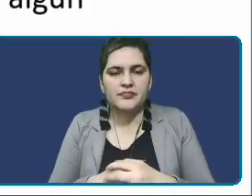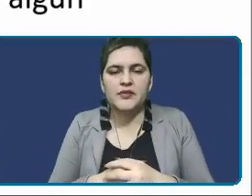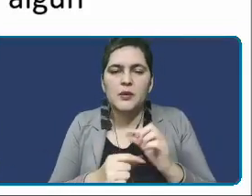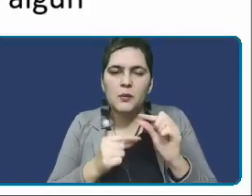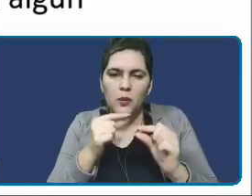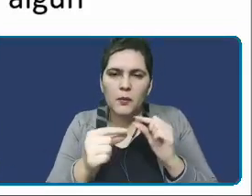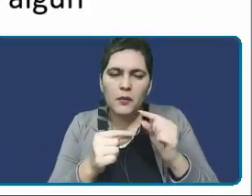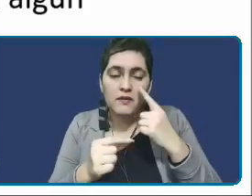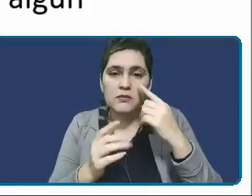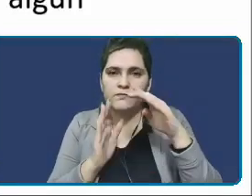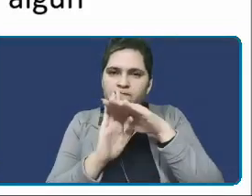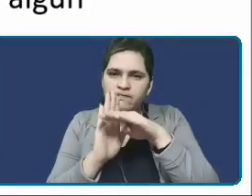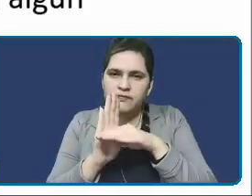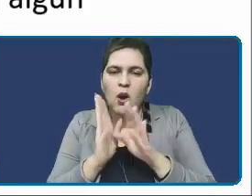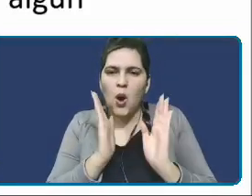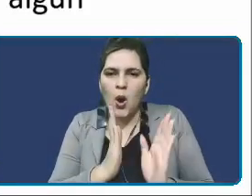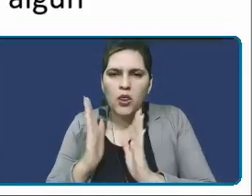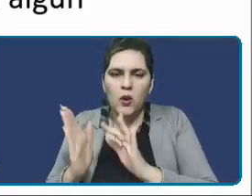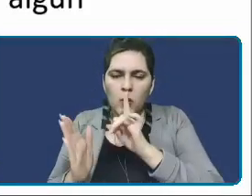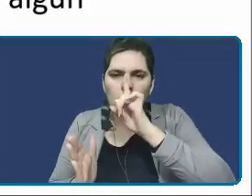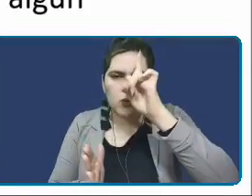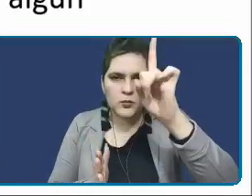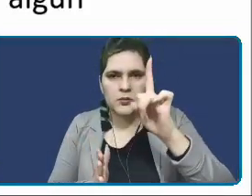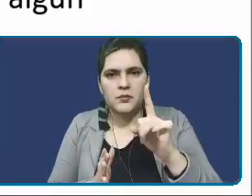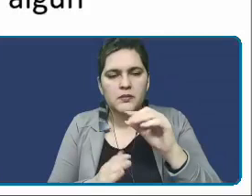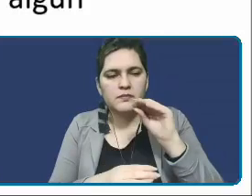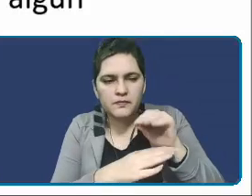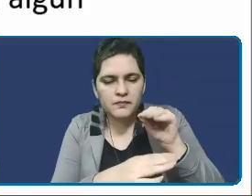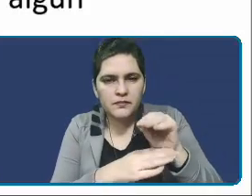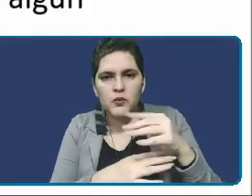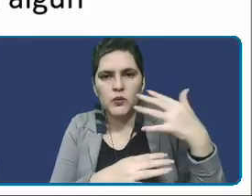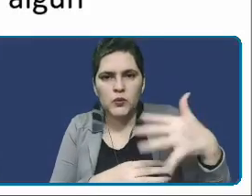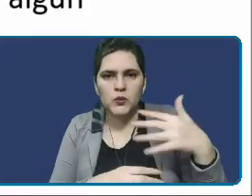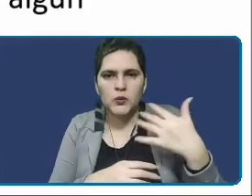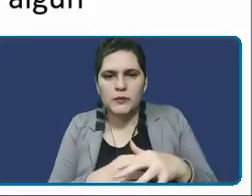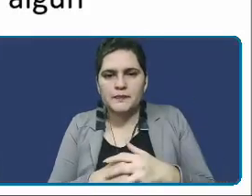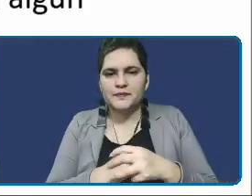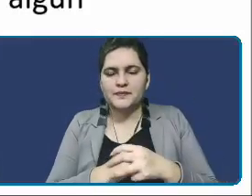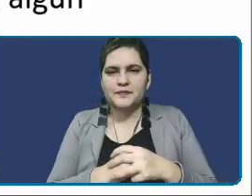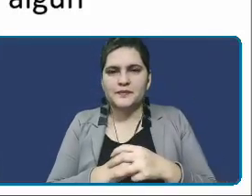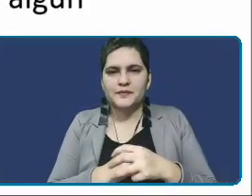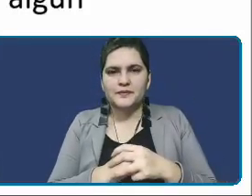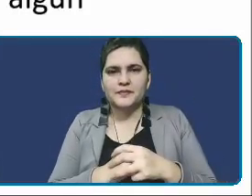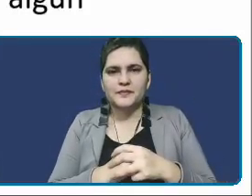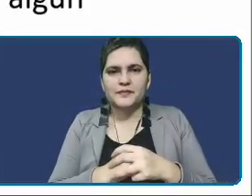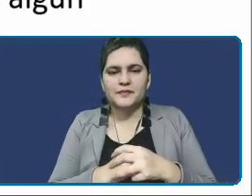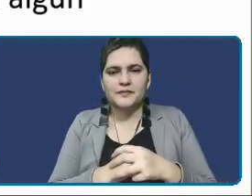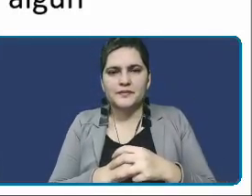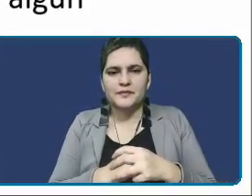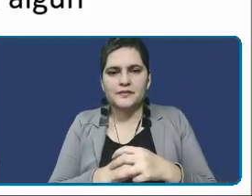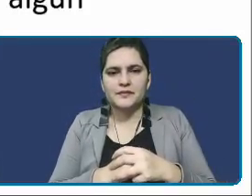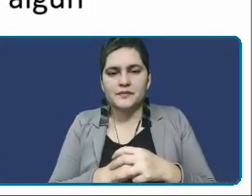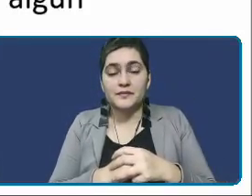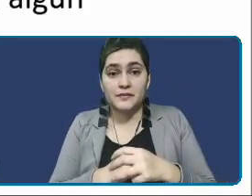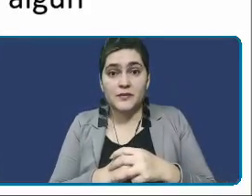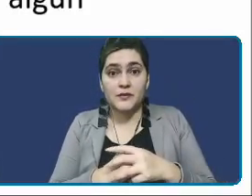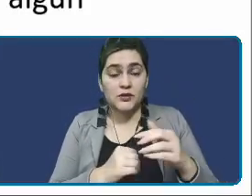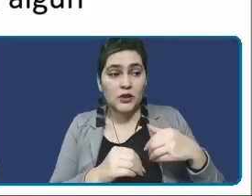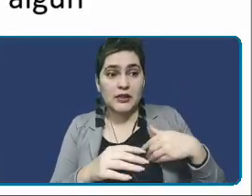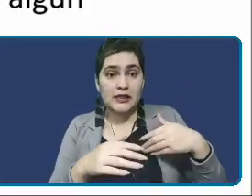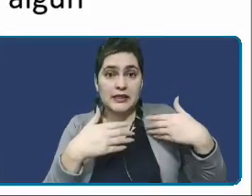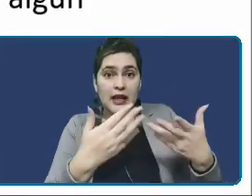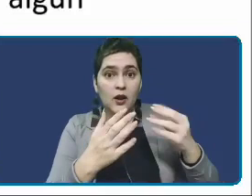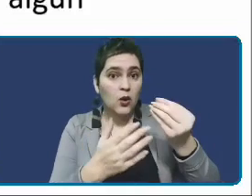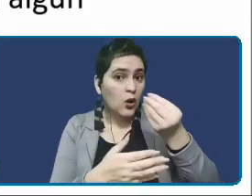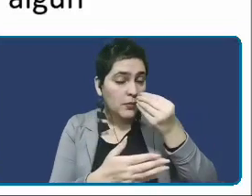ámbitos, fundamentalmente en la alimentación también, ¿ya? Entonces, cuando uno entrega una pauta alimentaria, también hay que